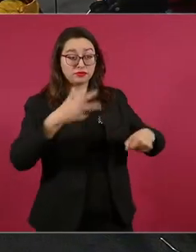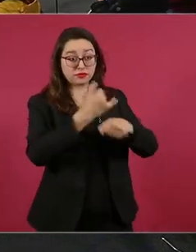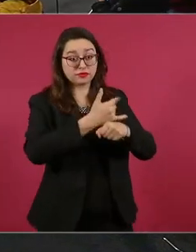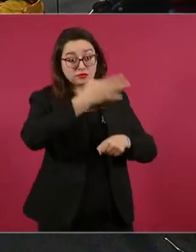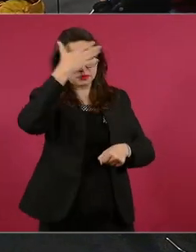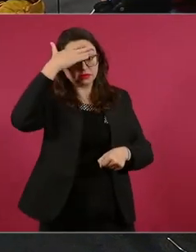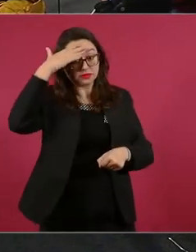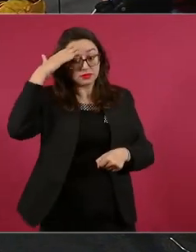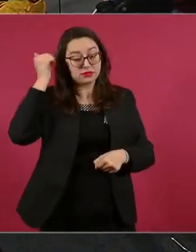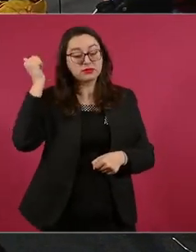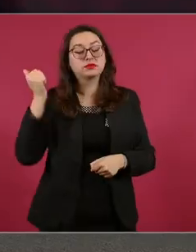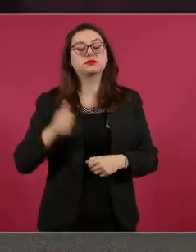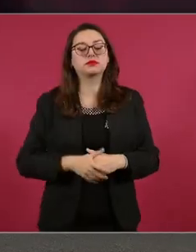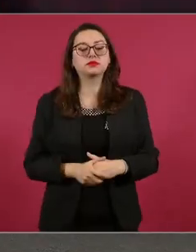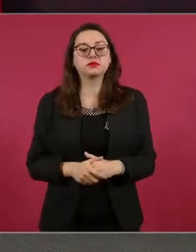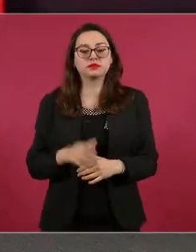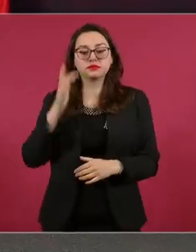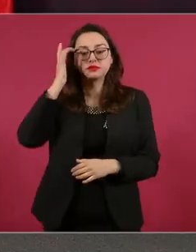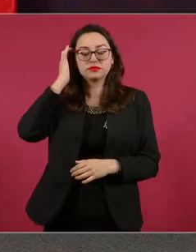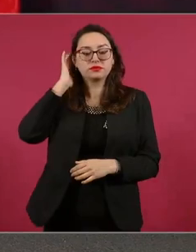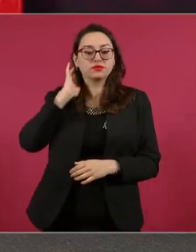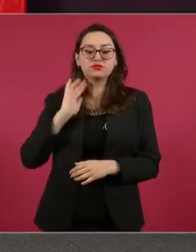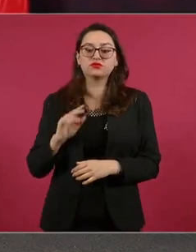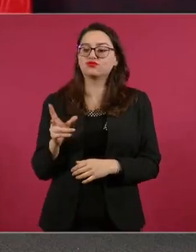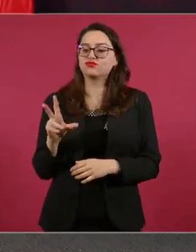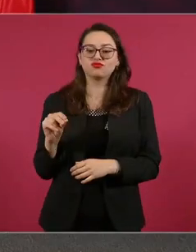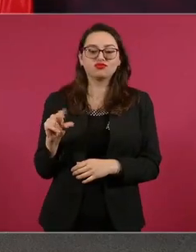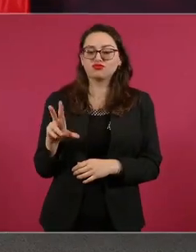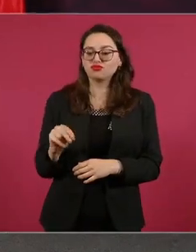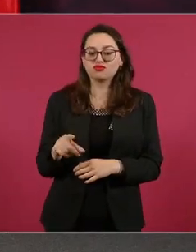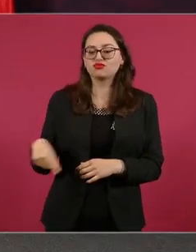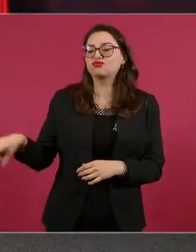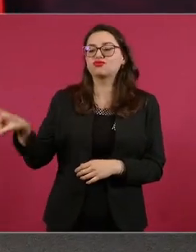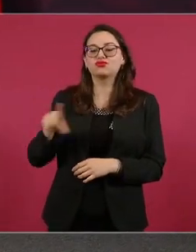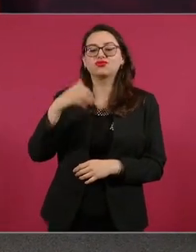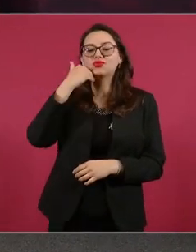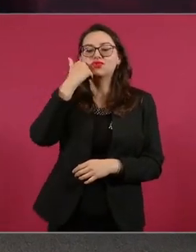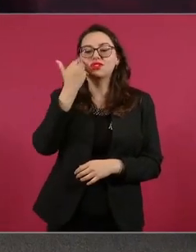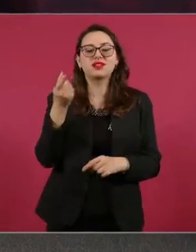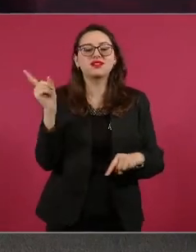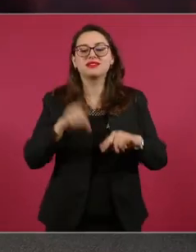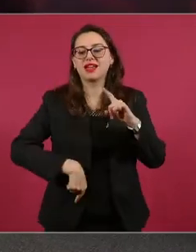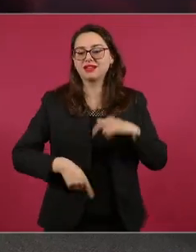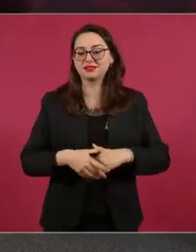preventiva y pudieran salir. Sí. Para que no se generalice. No, pero lo que quieren ellos es quitarla.